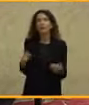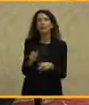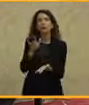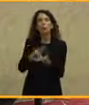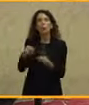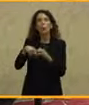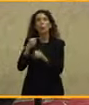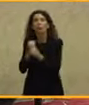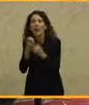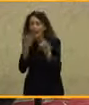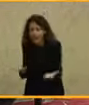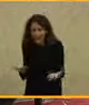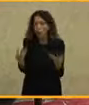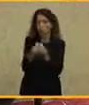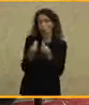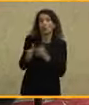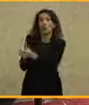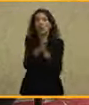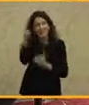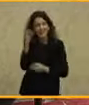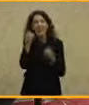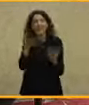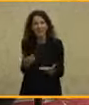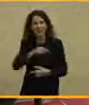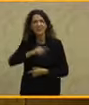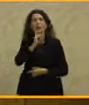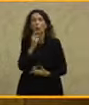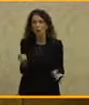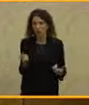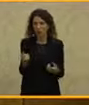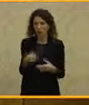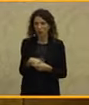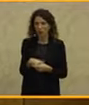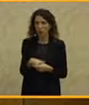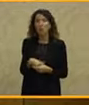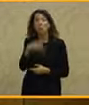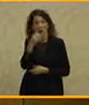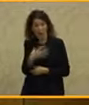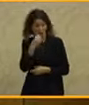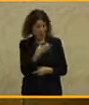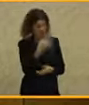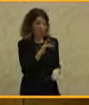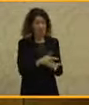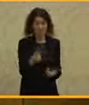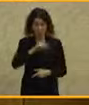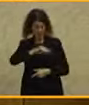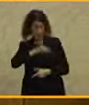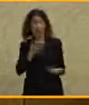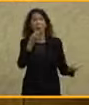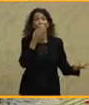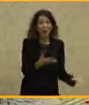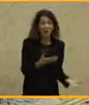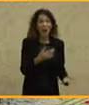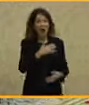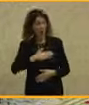en tu puesto de trabajo, con los compañeros? ¿Cómo estás? Pues bien, muy bien. Me siento pues